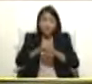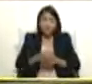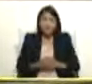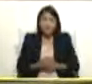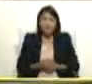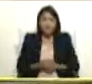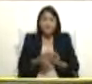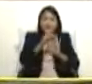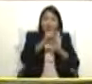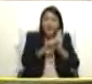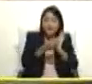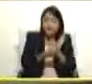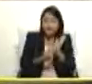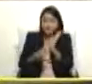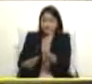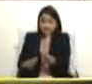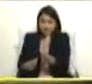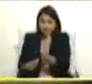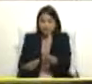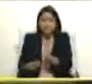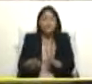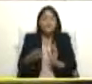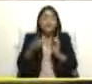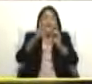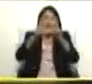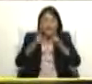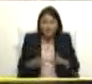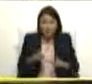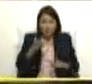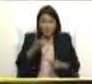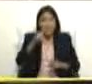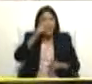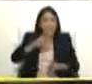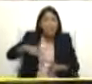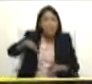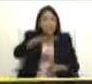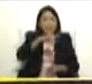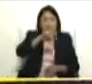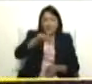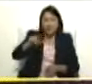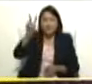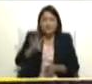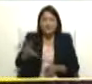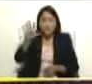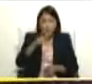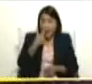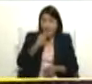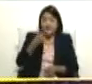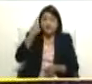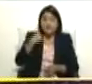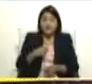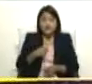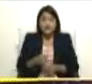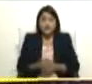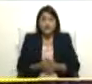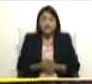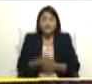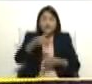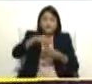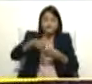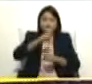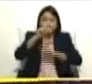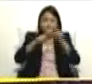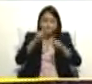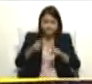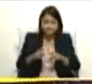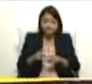presente acta, la voluntad absoluta y democrática expresada por el pueblo venezolano en el referéndum